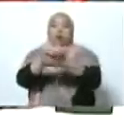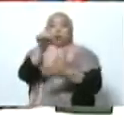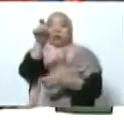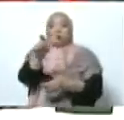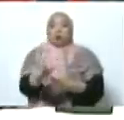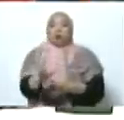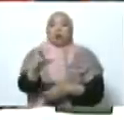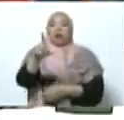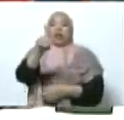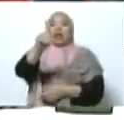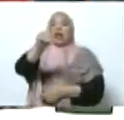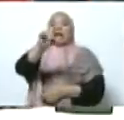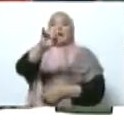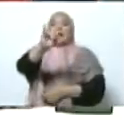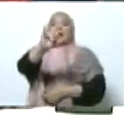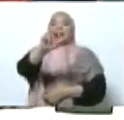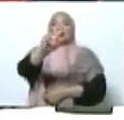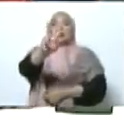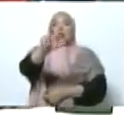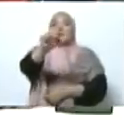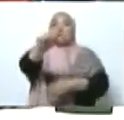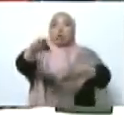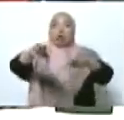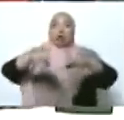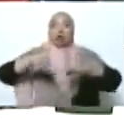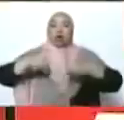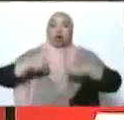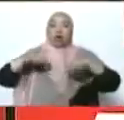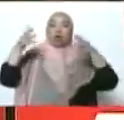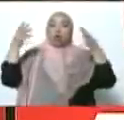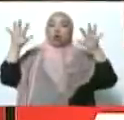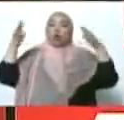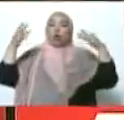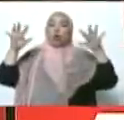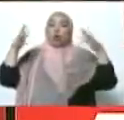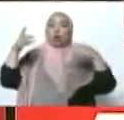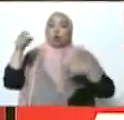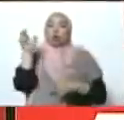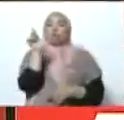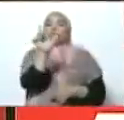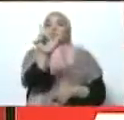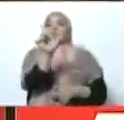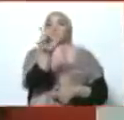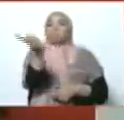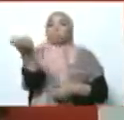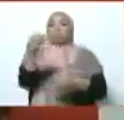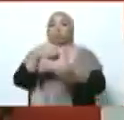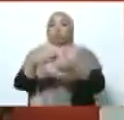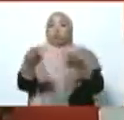Diva Guzmán, que asuma esa responsabilidad dentro del Partido Socialista Unido de Venezuela.